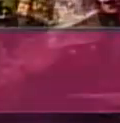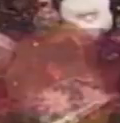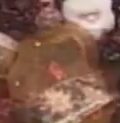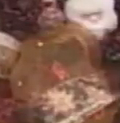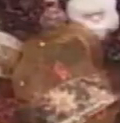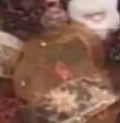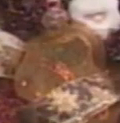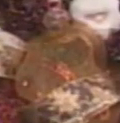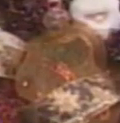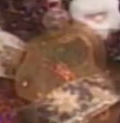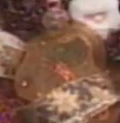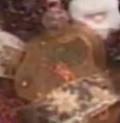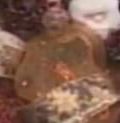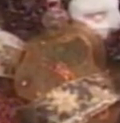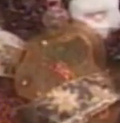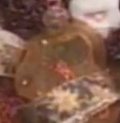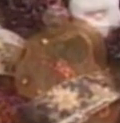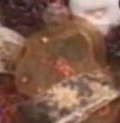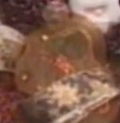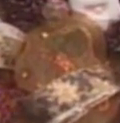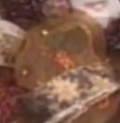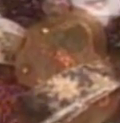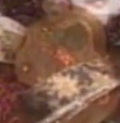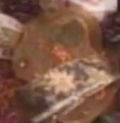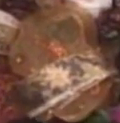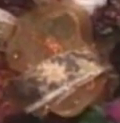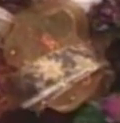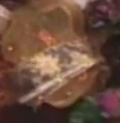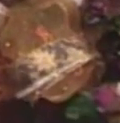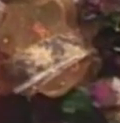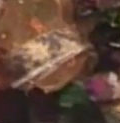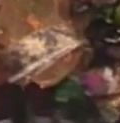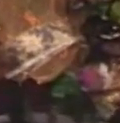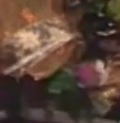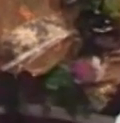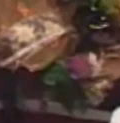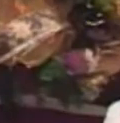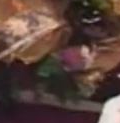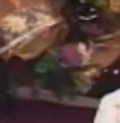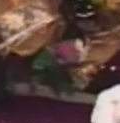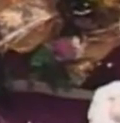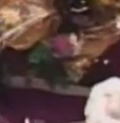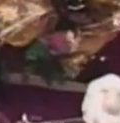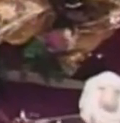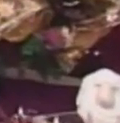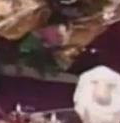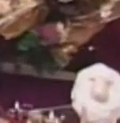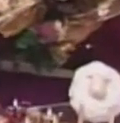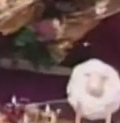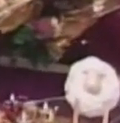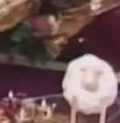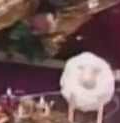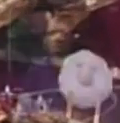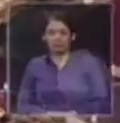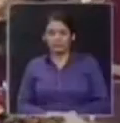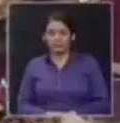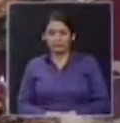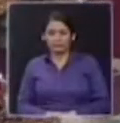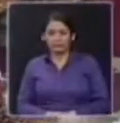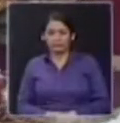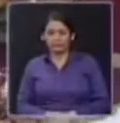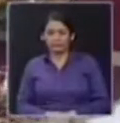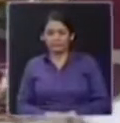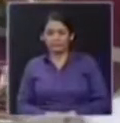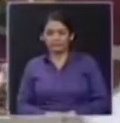Porque uno de los relatos más populares de todos los tiempos llega al Teatro Sánchez Aguilar. Se trata de Cenicienta, está